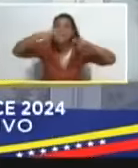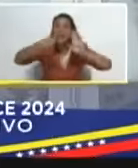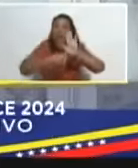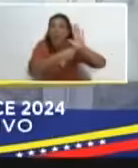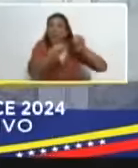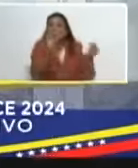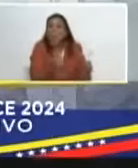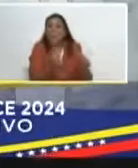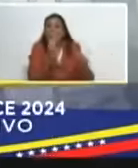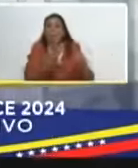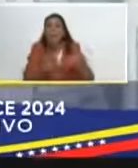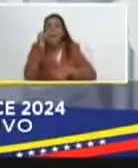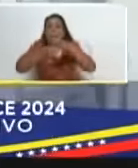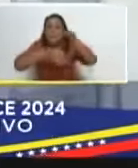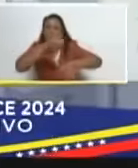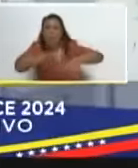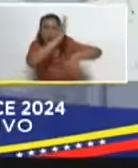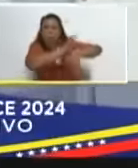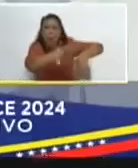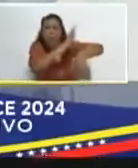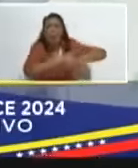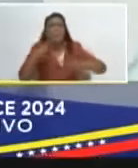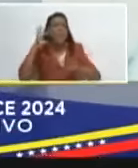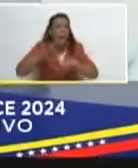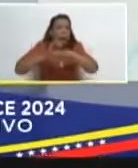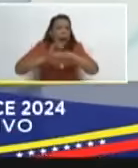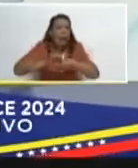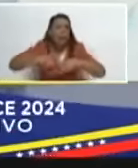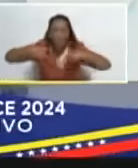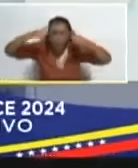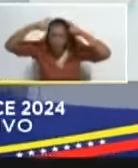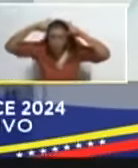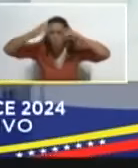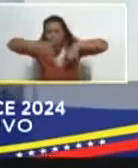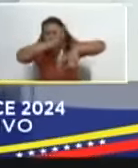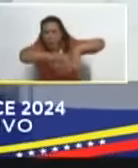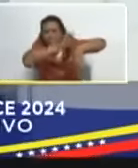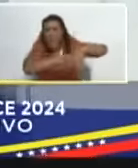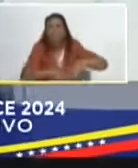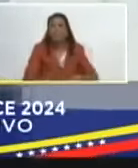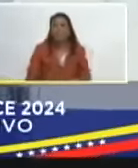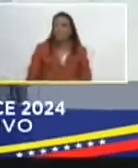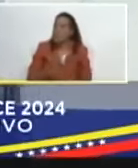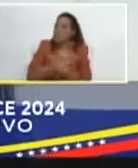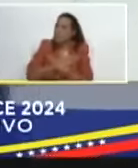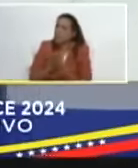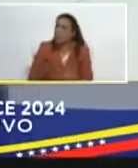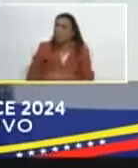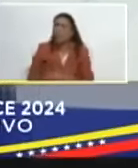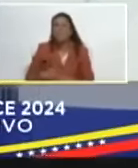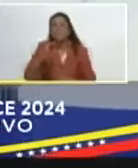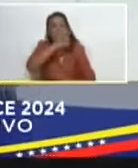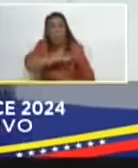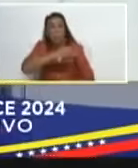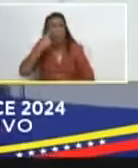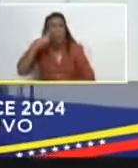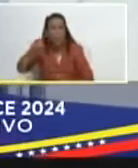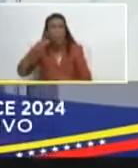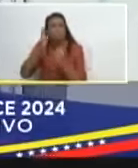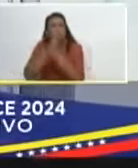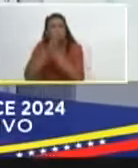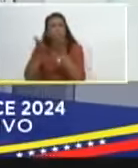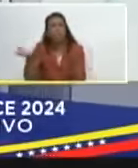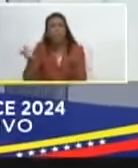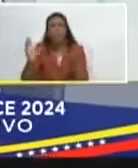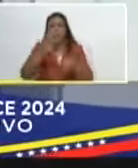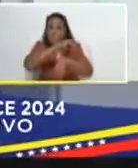que es la primera vez que tenemos esto. Y me complace en tenerlo aquí en el quinto aniversario. Señor presidente, cabe acotar